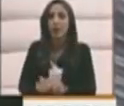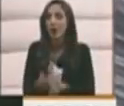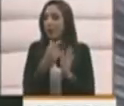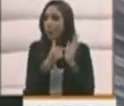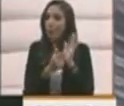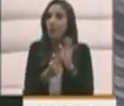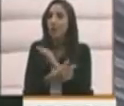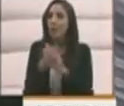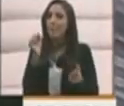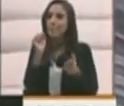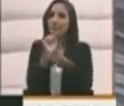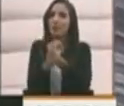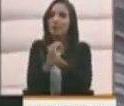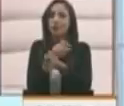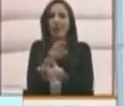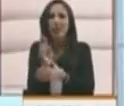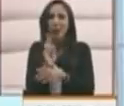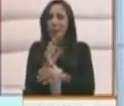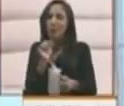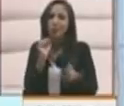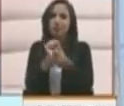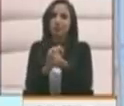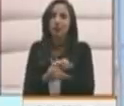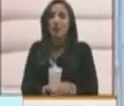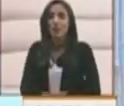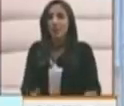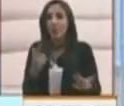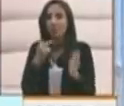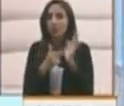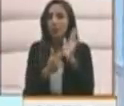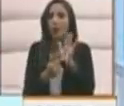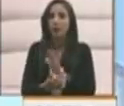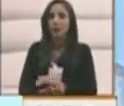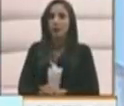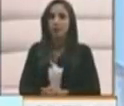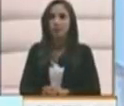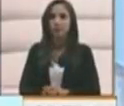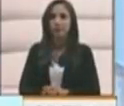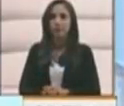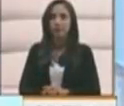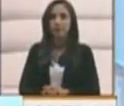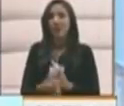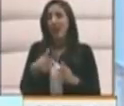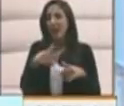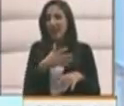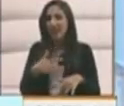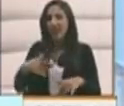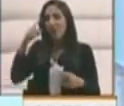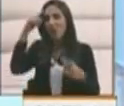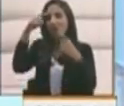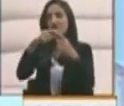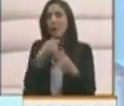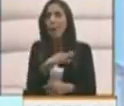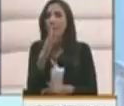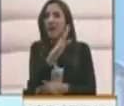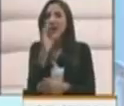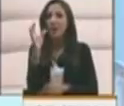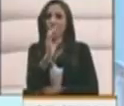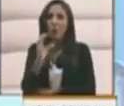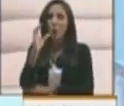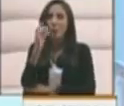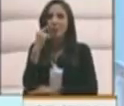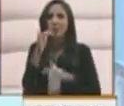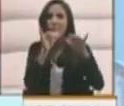creación de un paraestado a imagen y semejanza del paraestado que existe en Colombia, con sus mismos